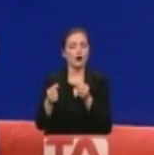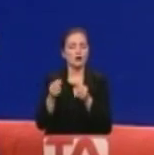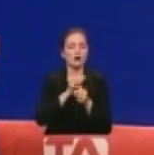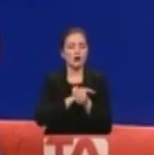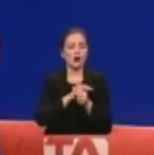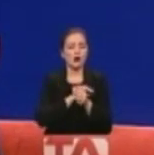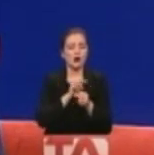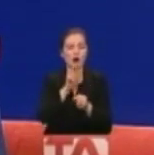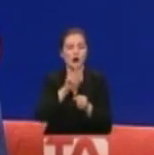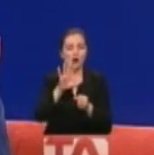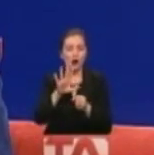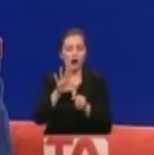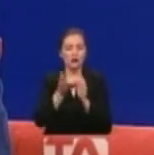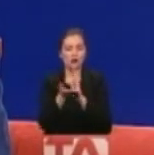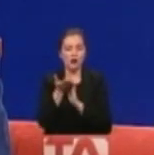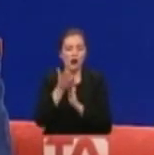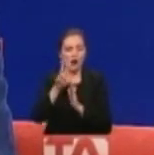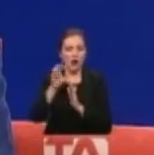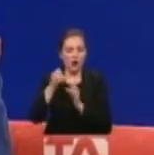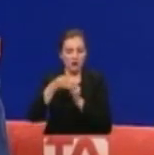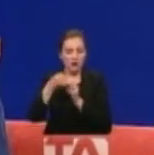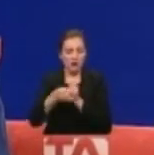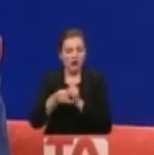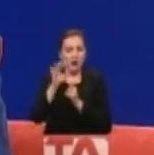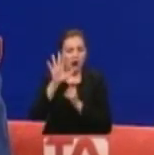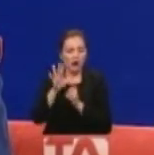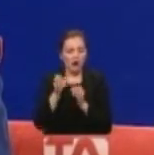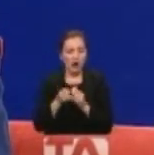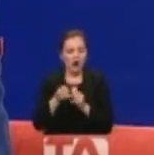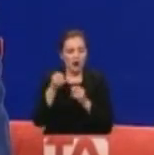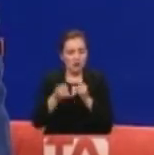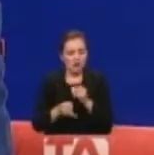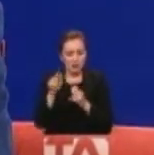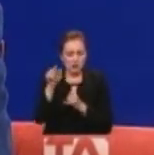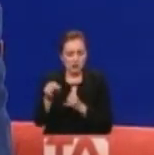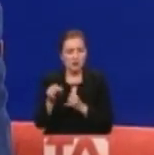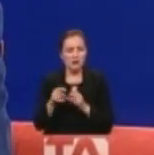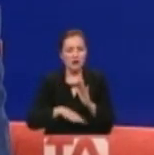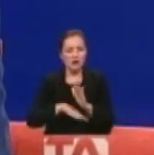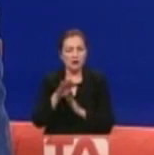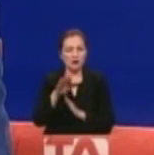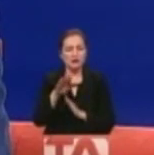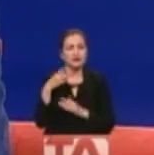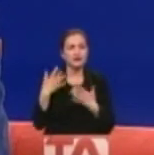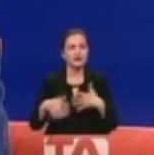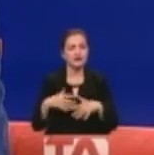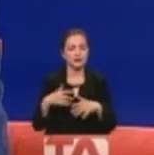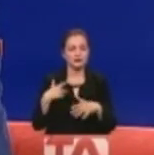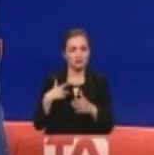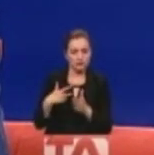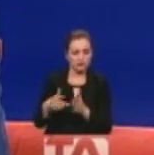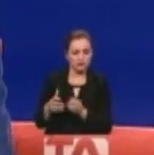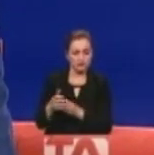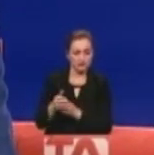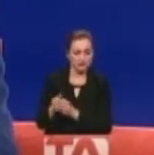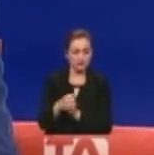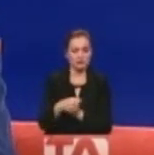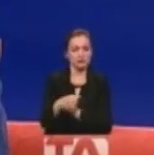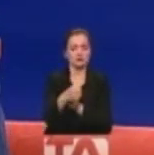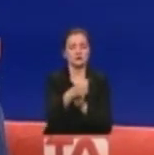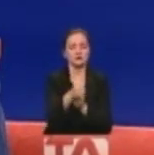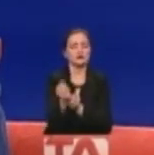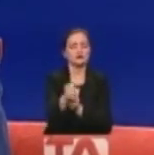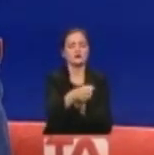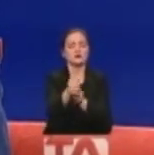de 25 a 30 centavos, es decir, 5 centavos. Y aquí estaríamos pensando en más del doble la vía colectora.